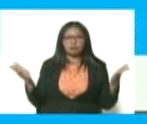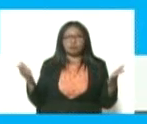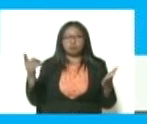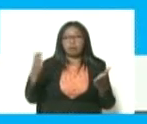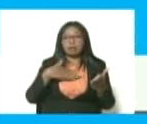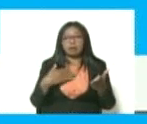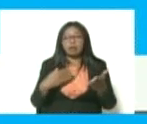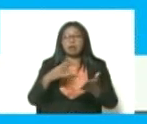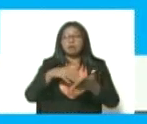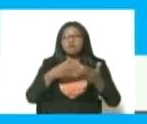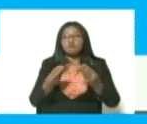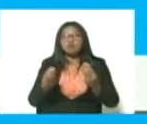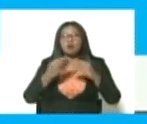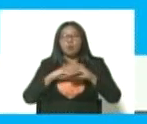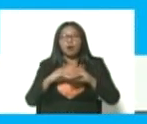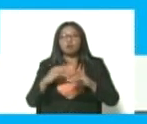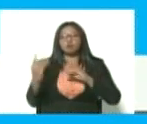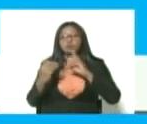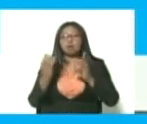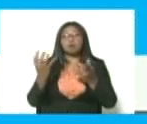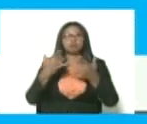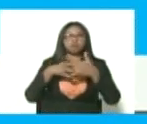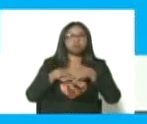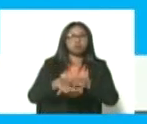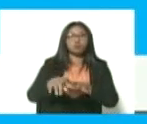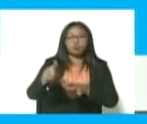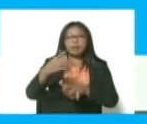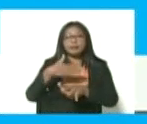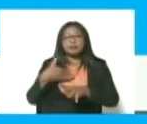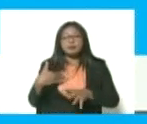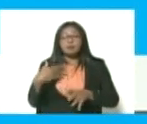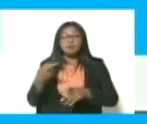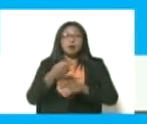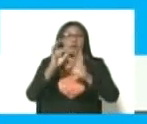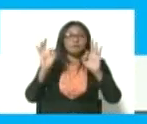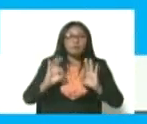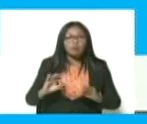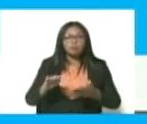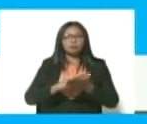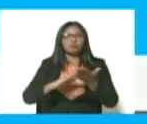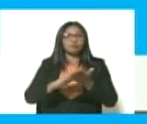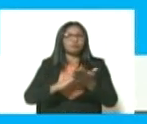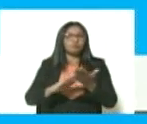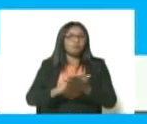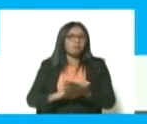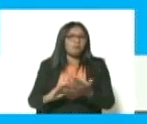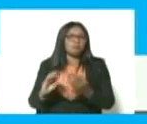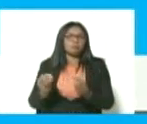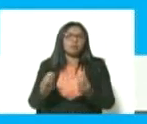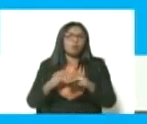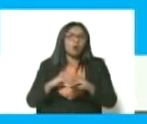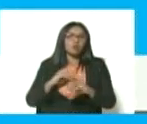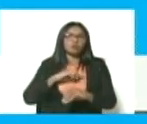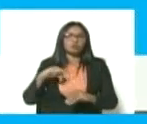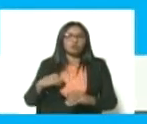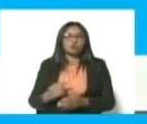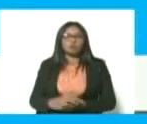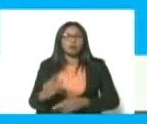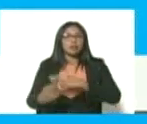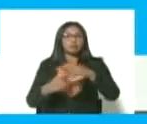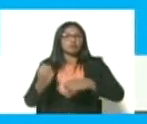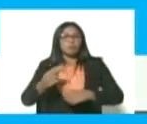abierta, diálogo inclusivo para buscar la convivencia. La revolución